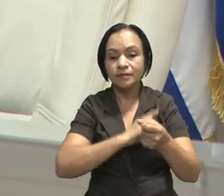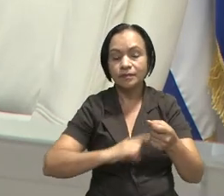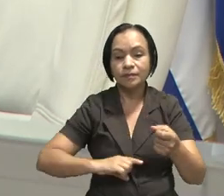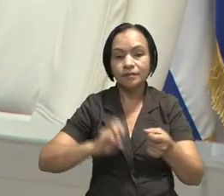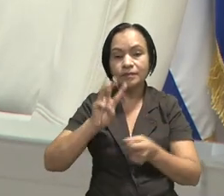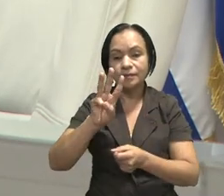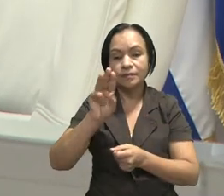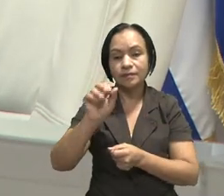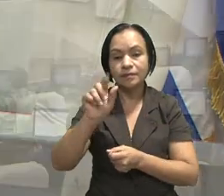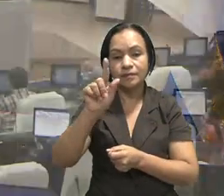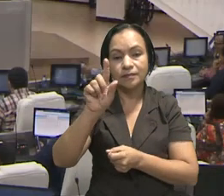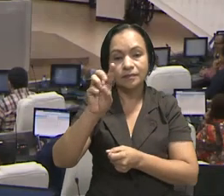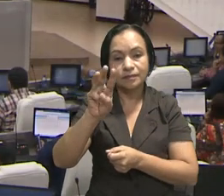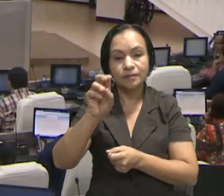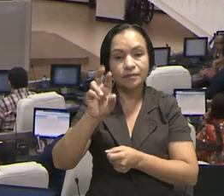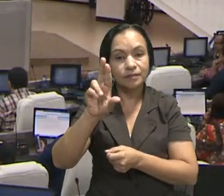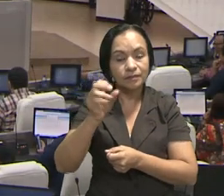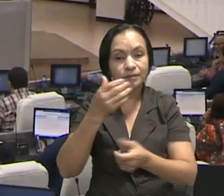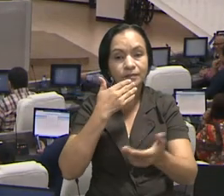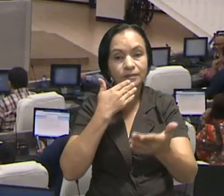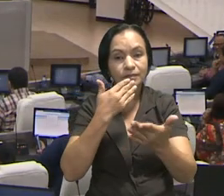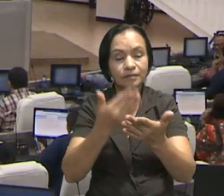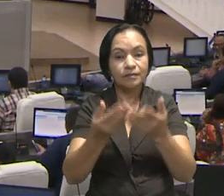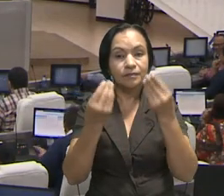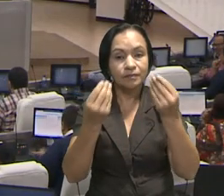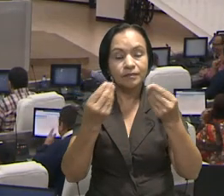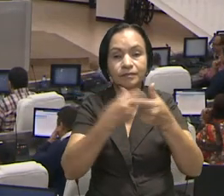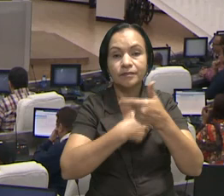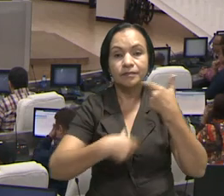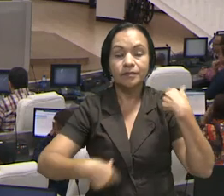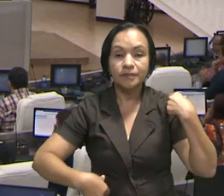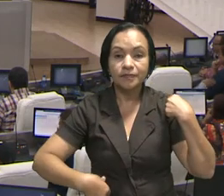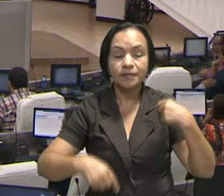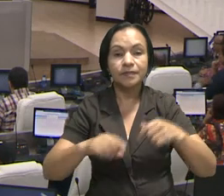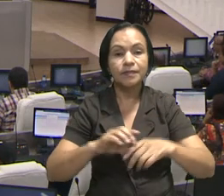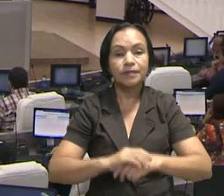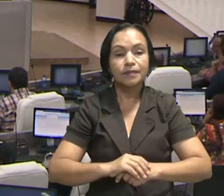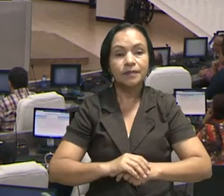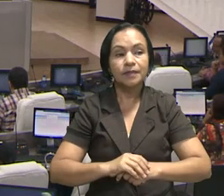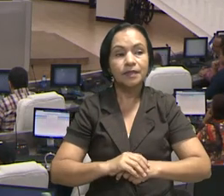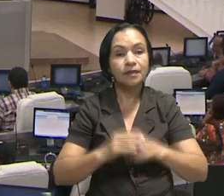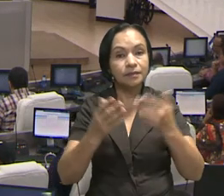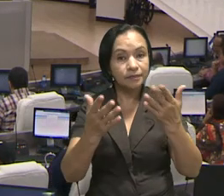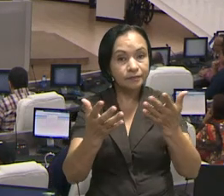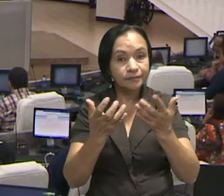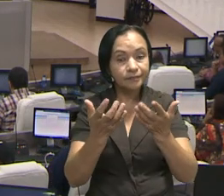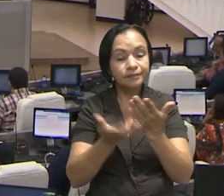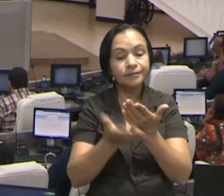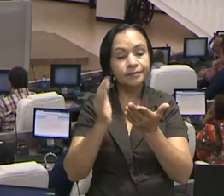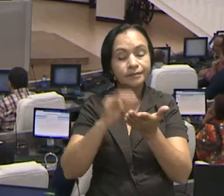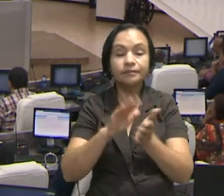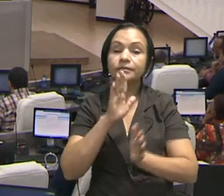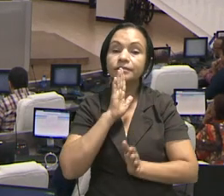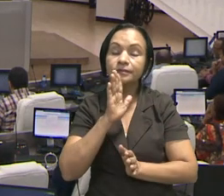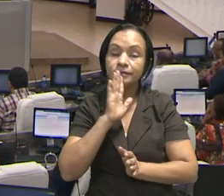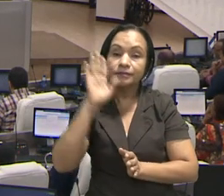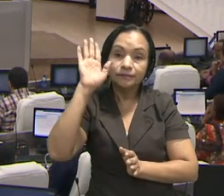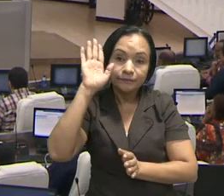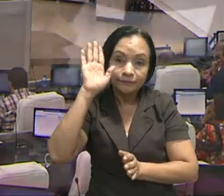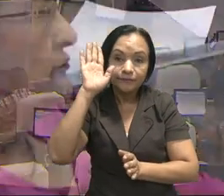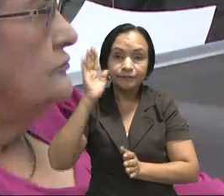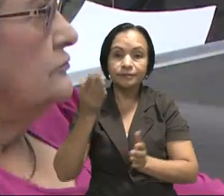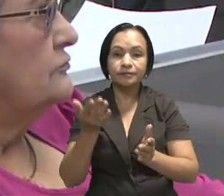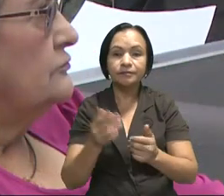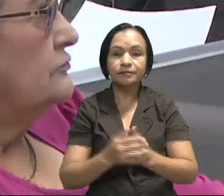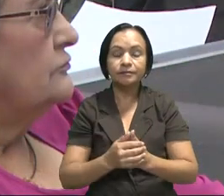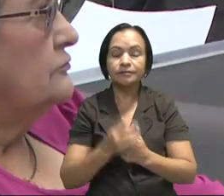Gualmaro Gutiérrez. Muchas gracias, señor presidente. Quise tomar la palabra porque